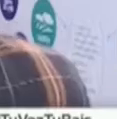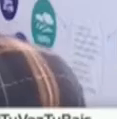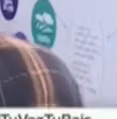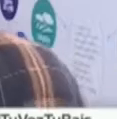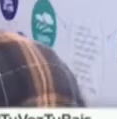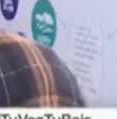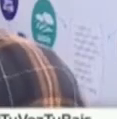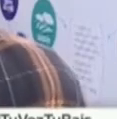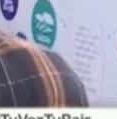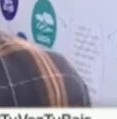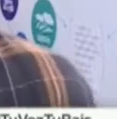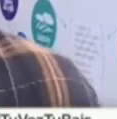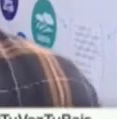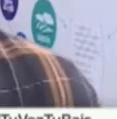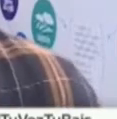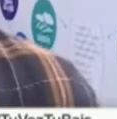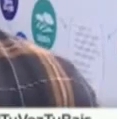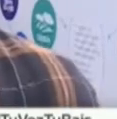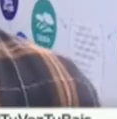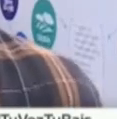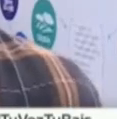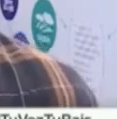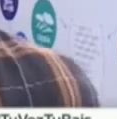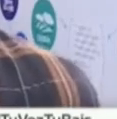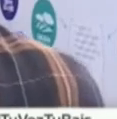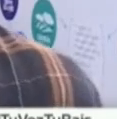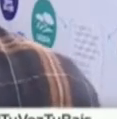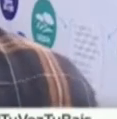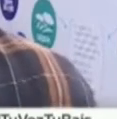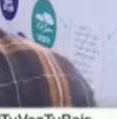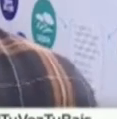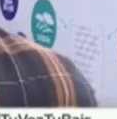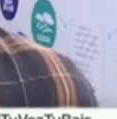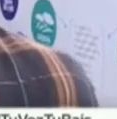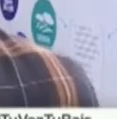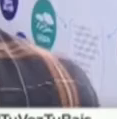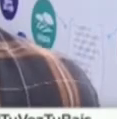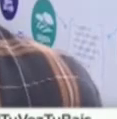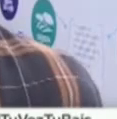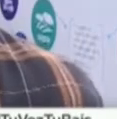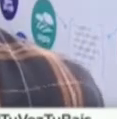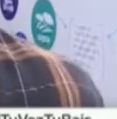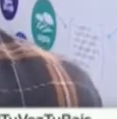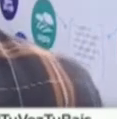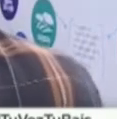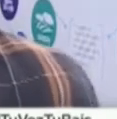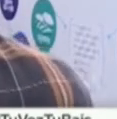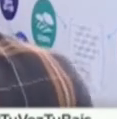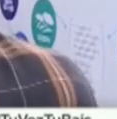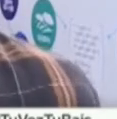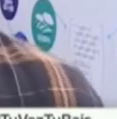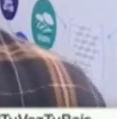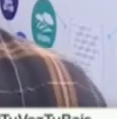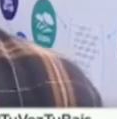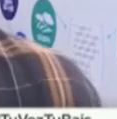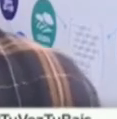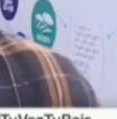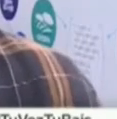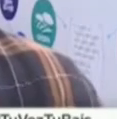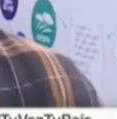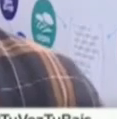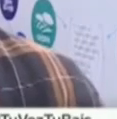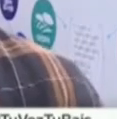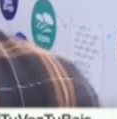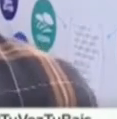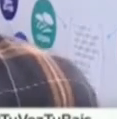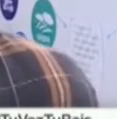Lo que se está viendo en estos ya tres días es que hay una grandísima afluencia de gente, nacional e internacional, de todo tipo. Me parece